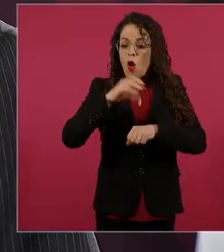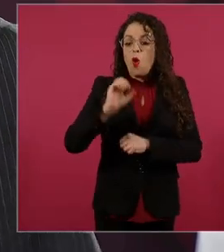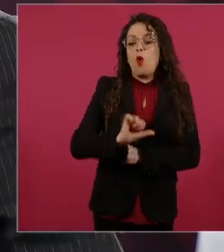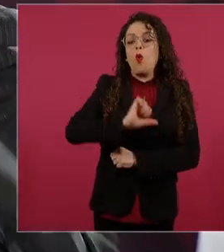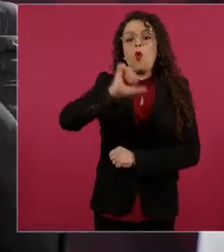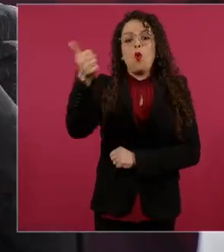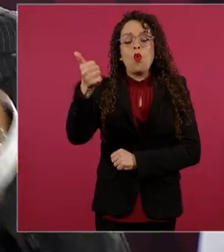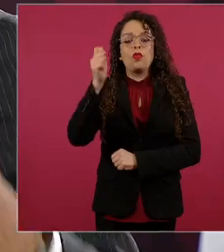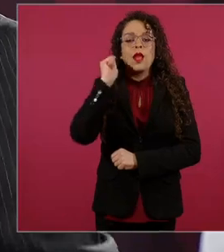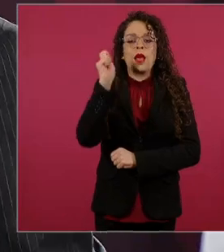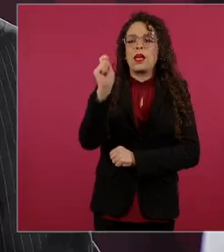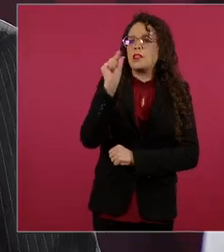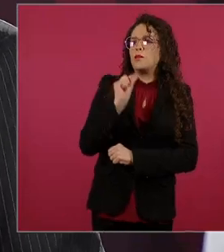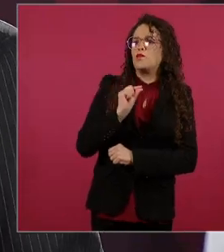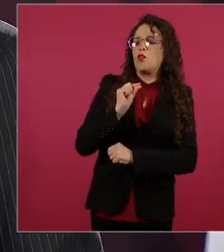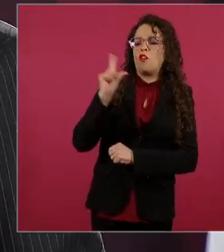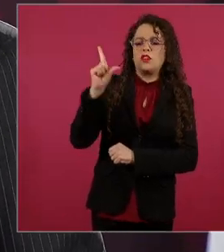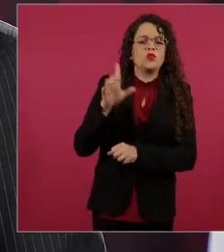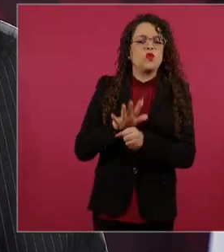pagara